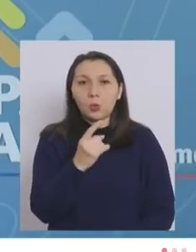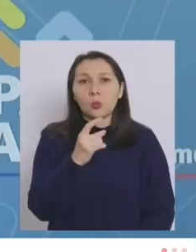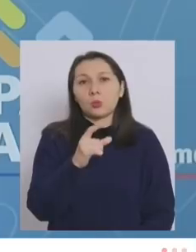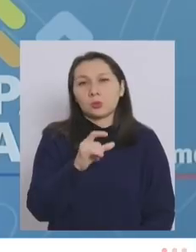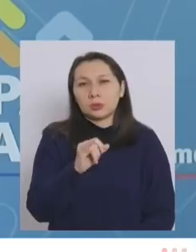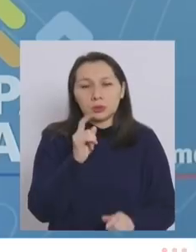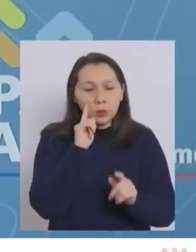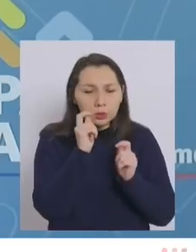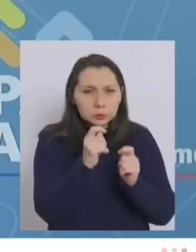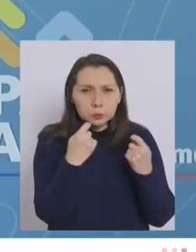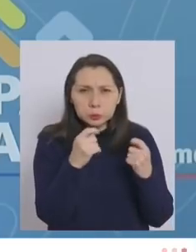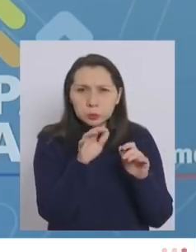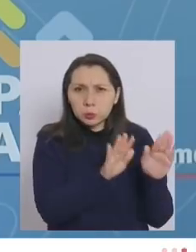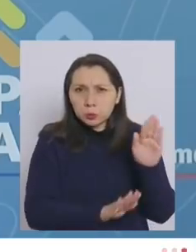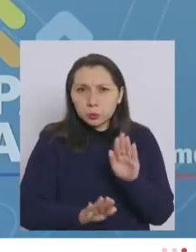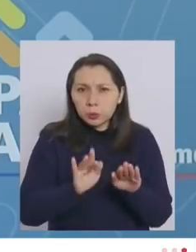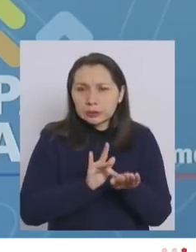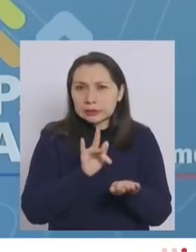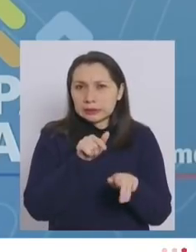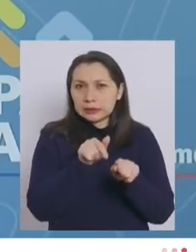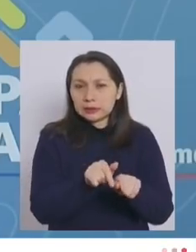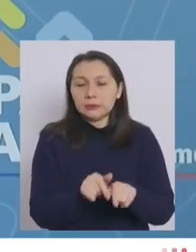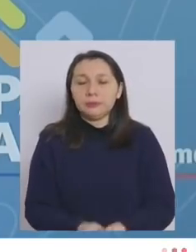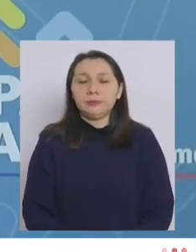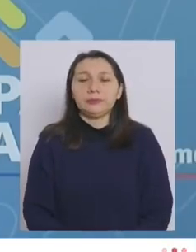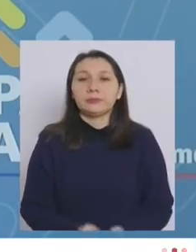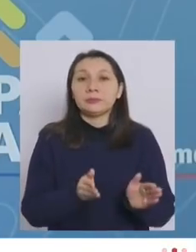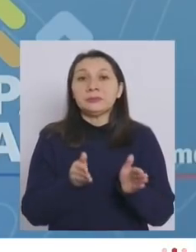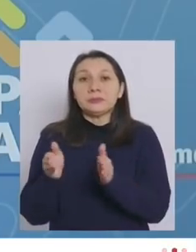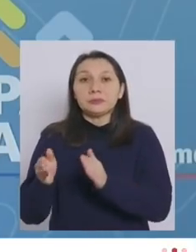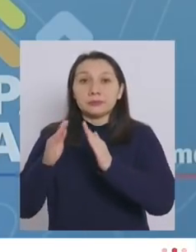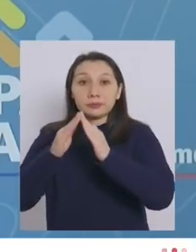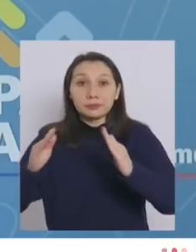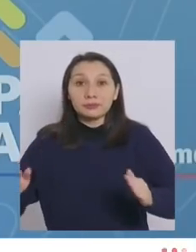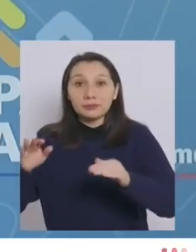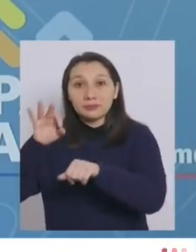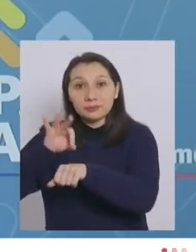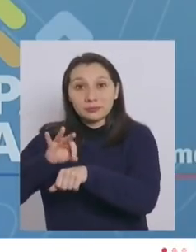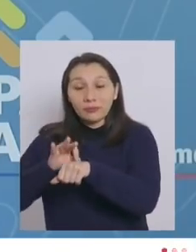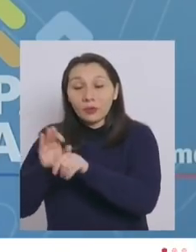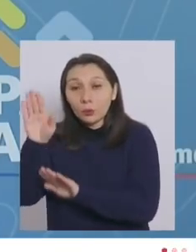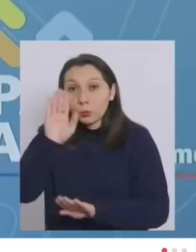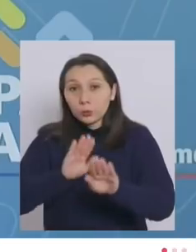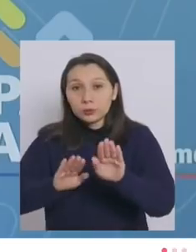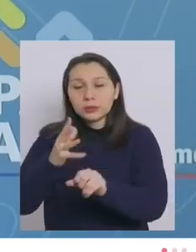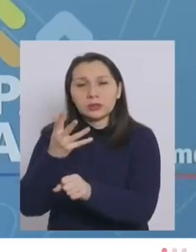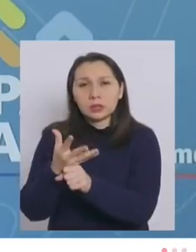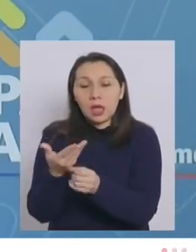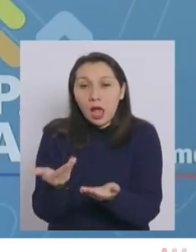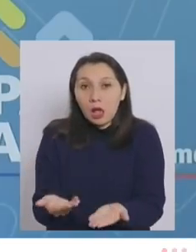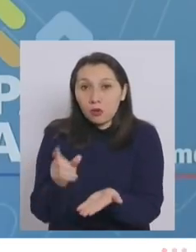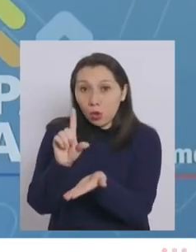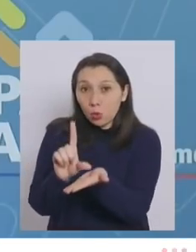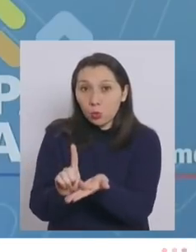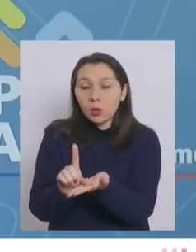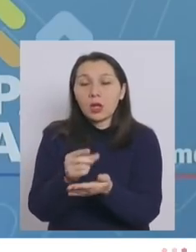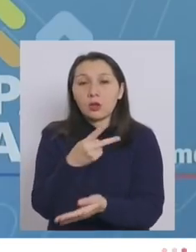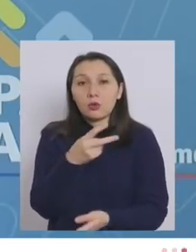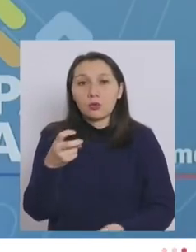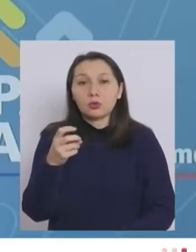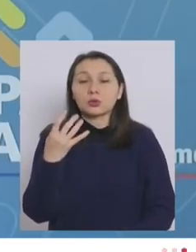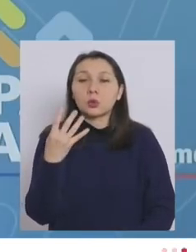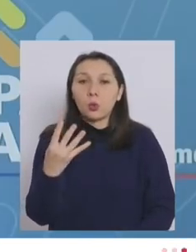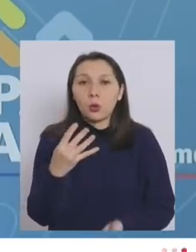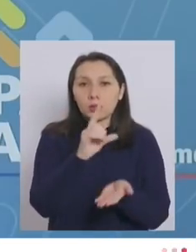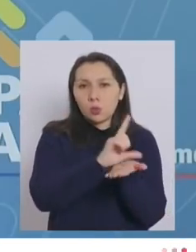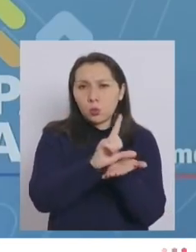de tratamiento intensivo. Con respecto a las residencias sanitarias, disponemos actualmente de